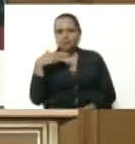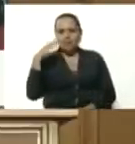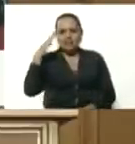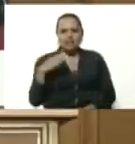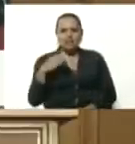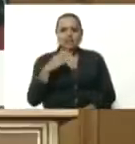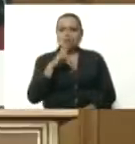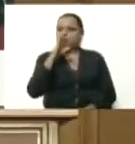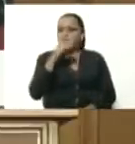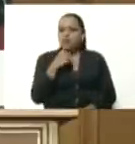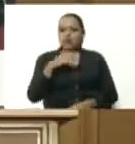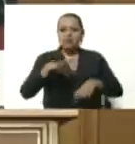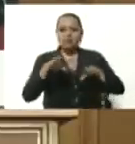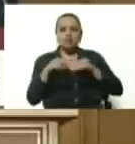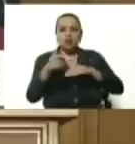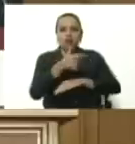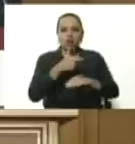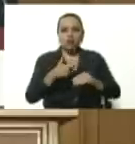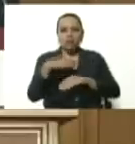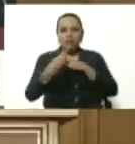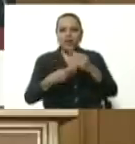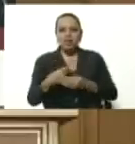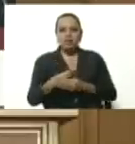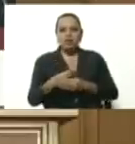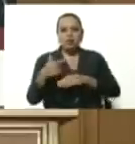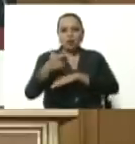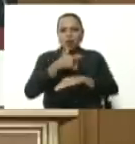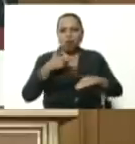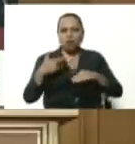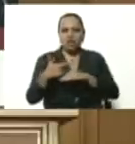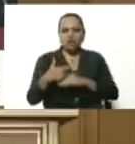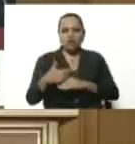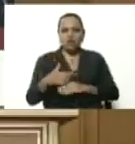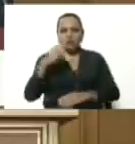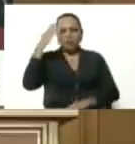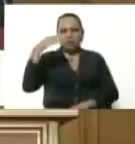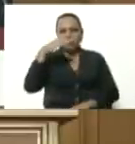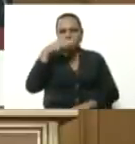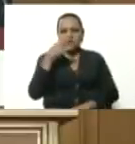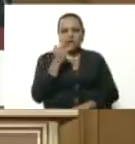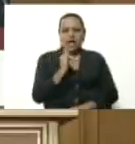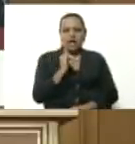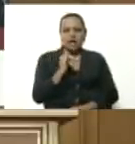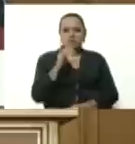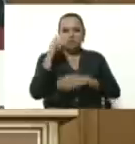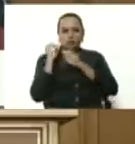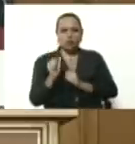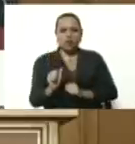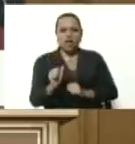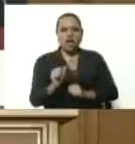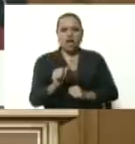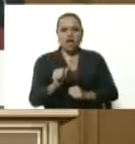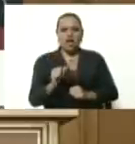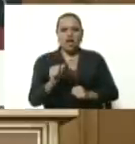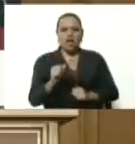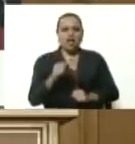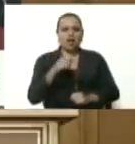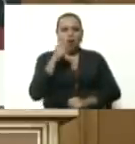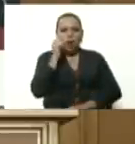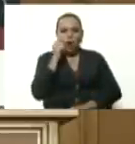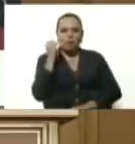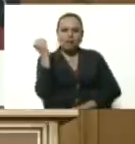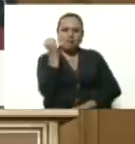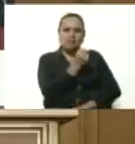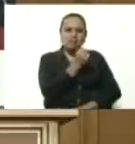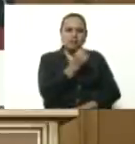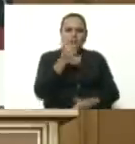desconocer las instituciones del Estado, instalar aquí un gobierno paramilitar, porque quienes iban a mandar en seguridad eran los mercenarios contratados por Juan